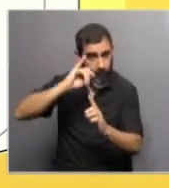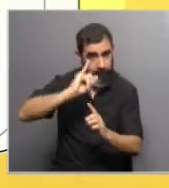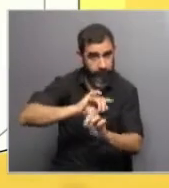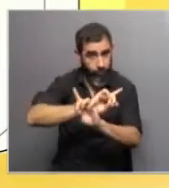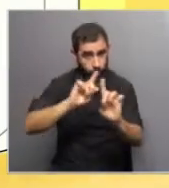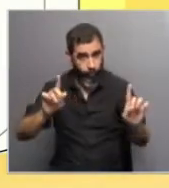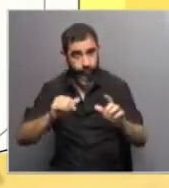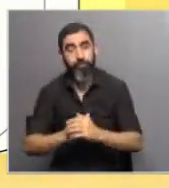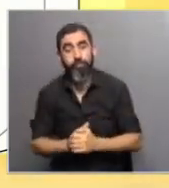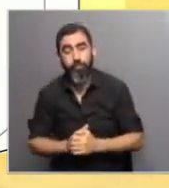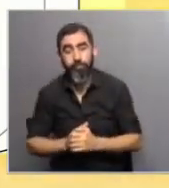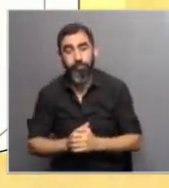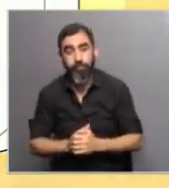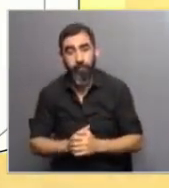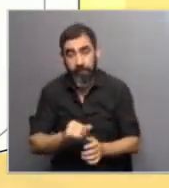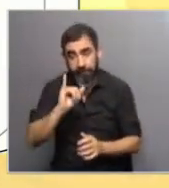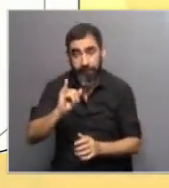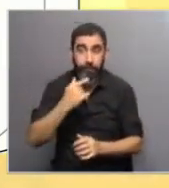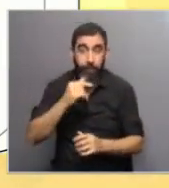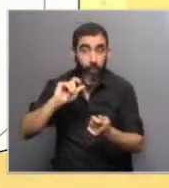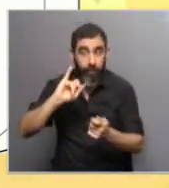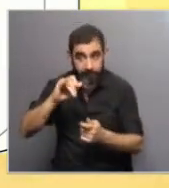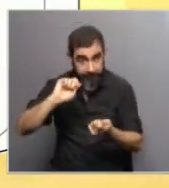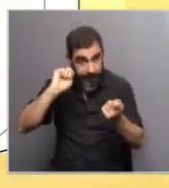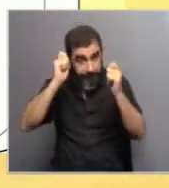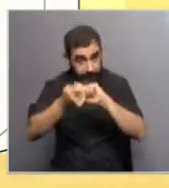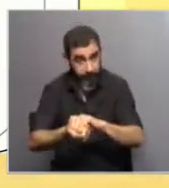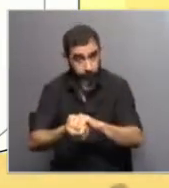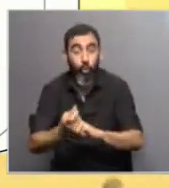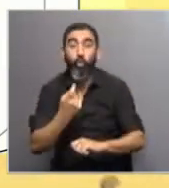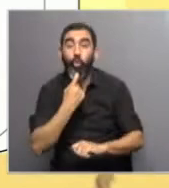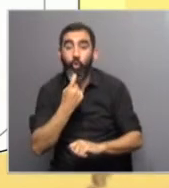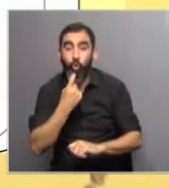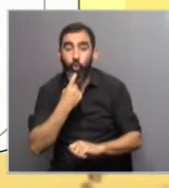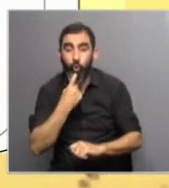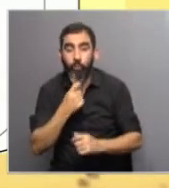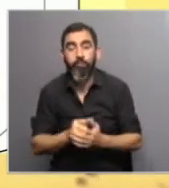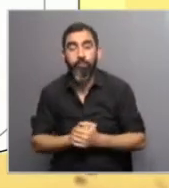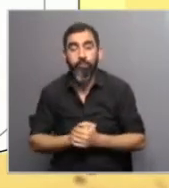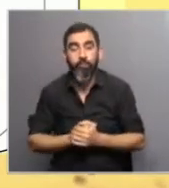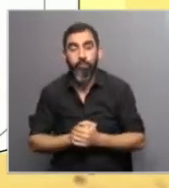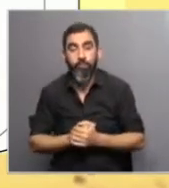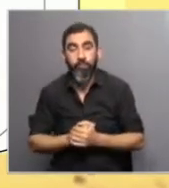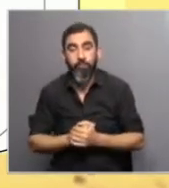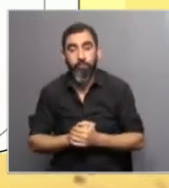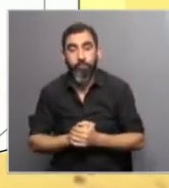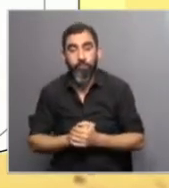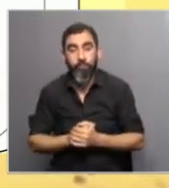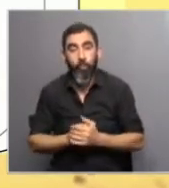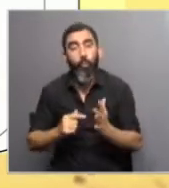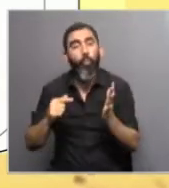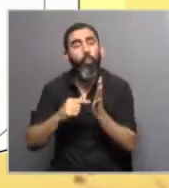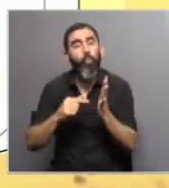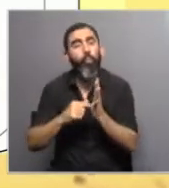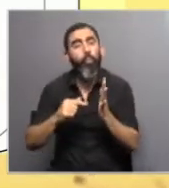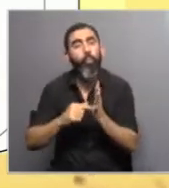Bueno, eso, si ha habido cambios, indica por el rojo, exactamente. Y los puntitos indican